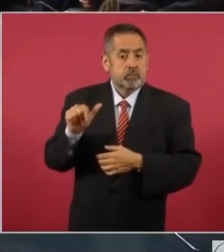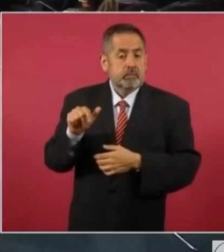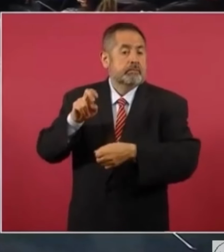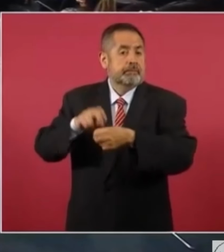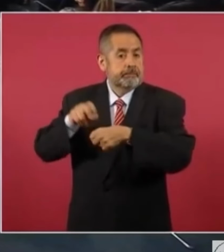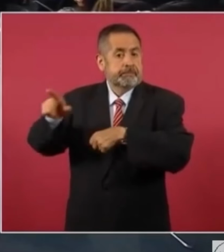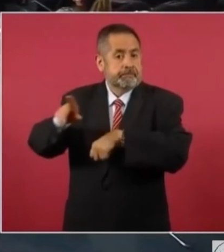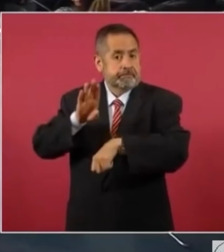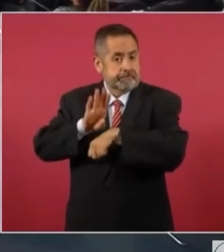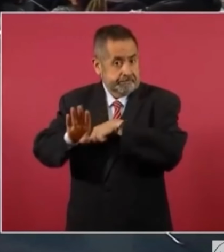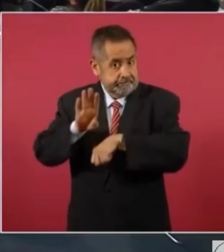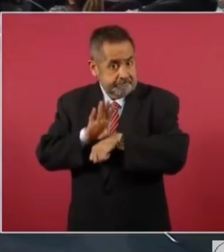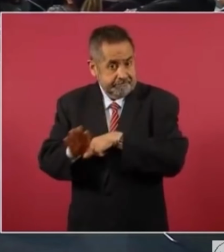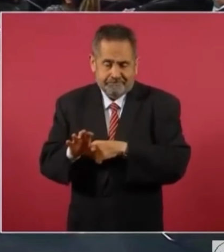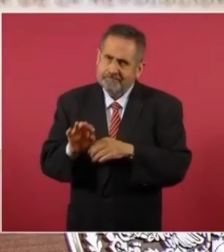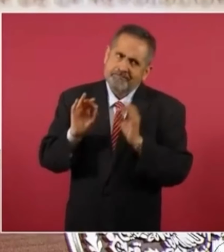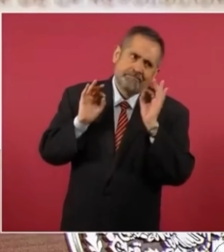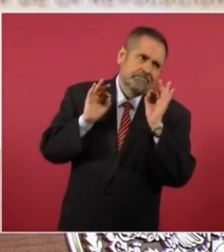Brasil,